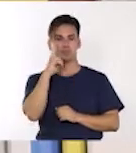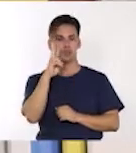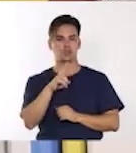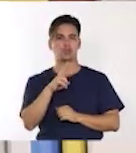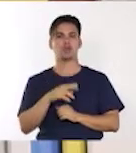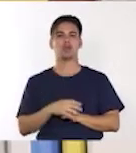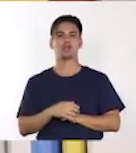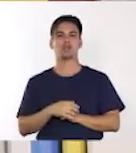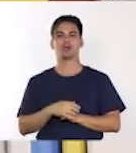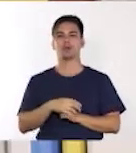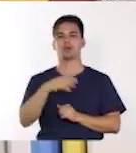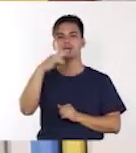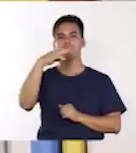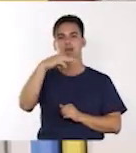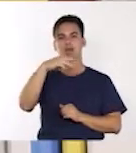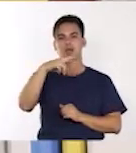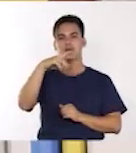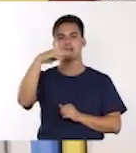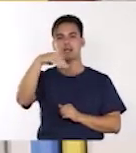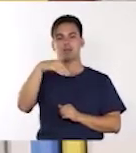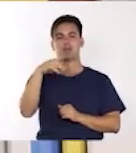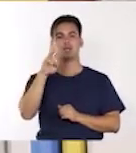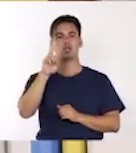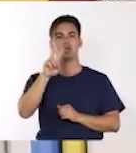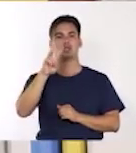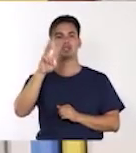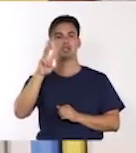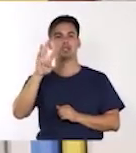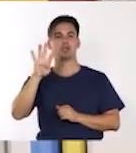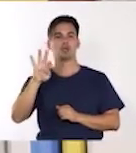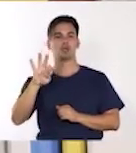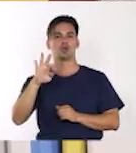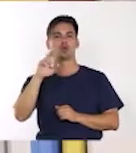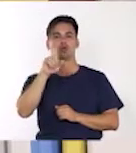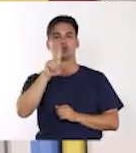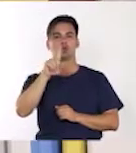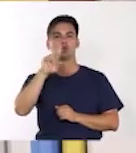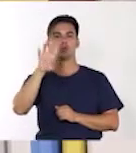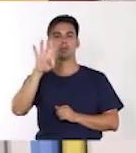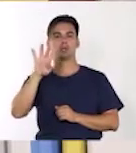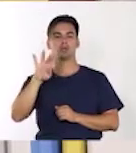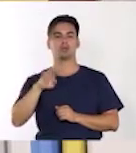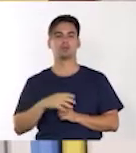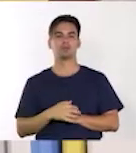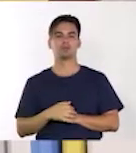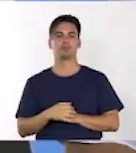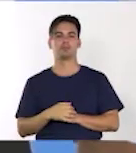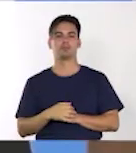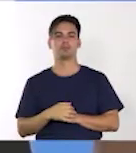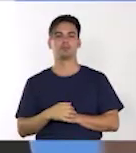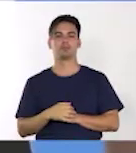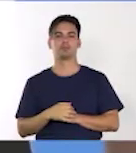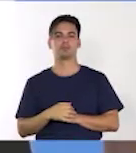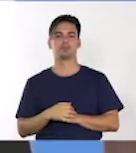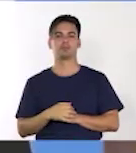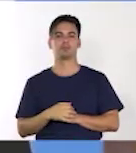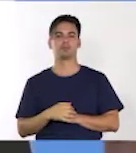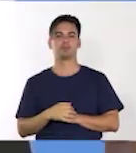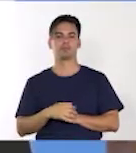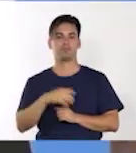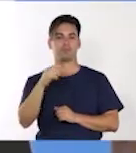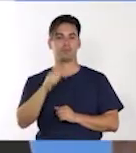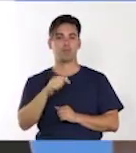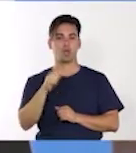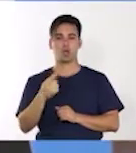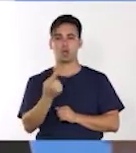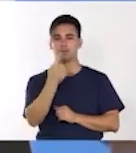política, tal y como está reflejado en la resolución 238 del 2014. Haremos primeramente